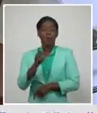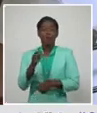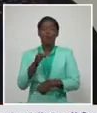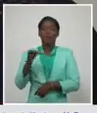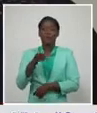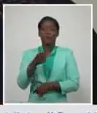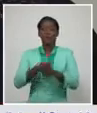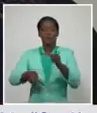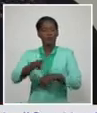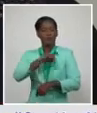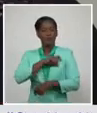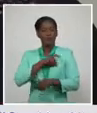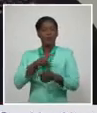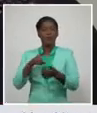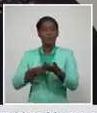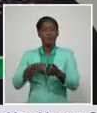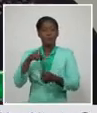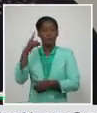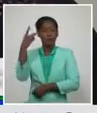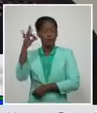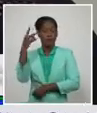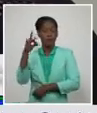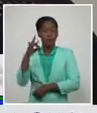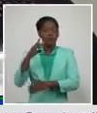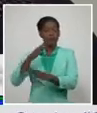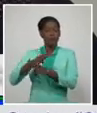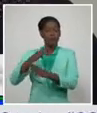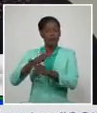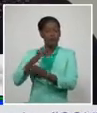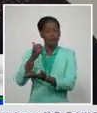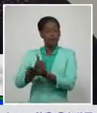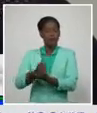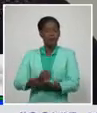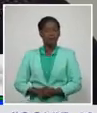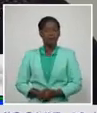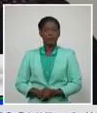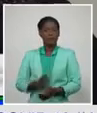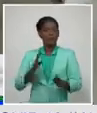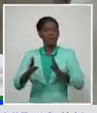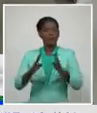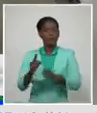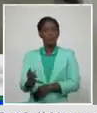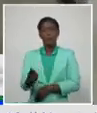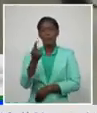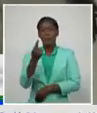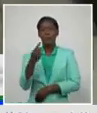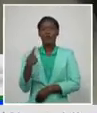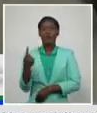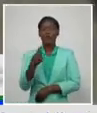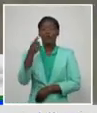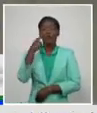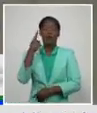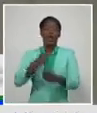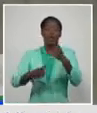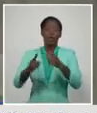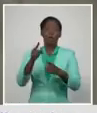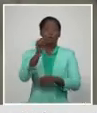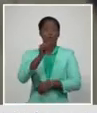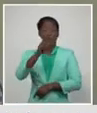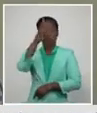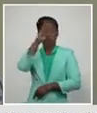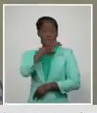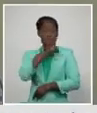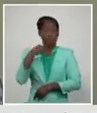de Cuba. El criterio de selección de los trabajadores en esta primera etapa son los más expuestos, los que están en zona roja, los que